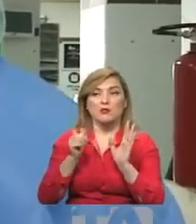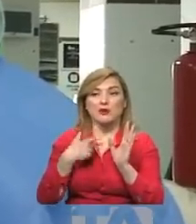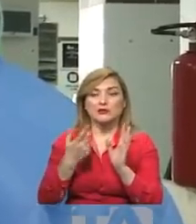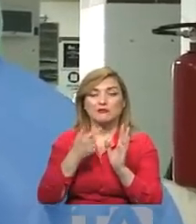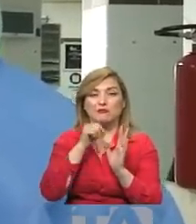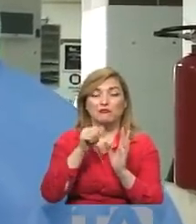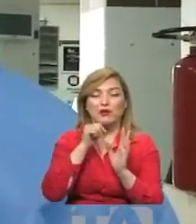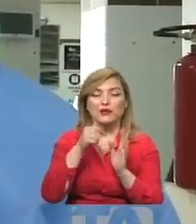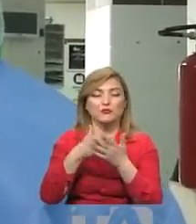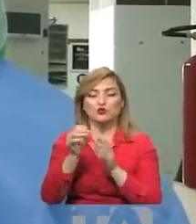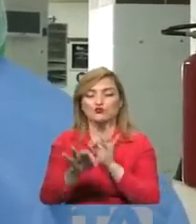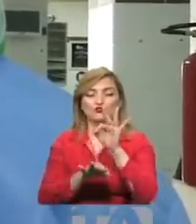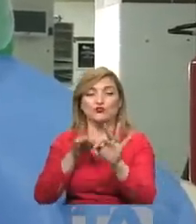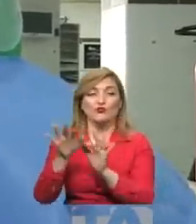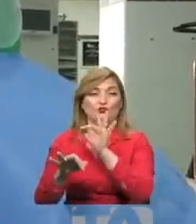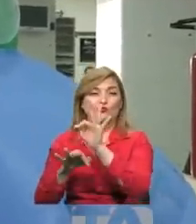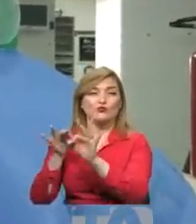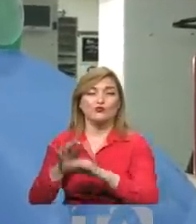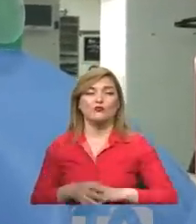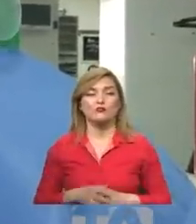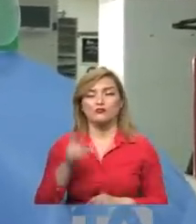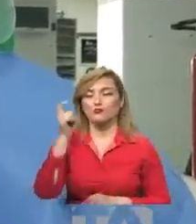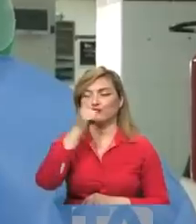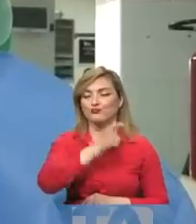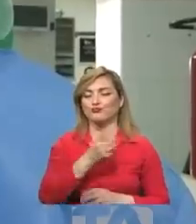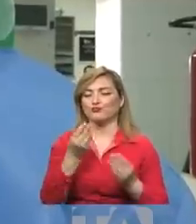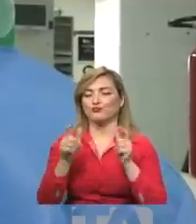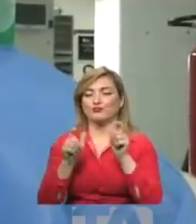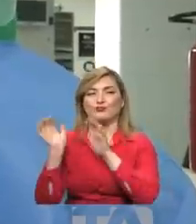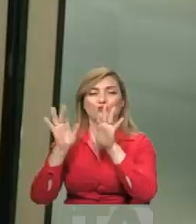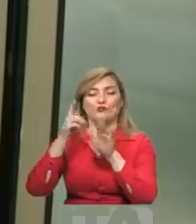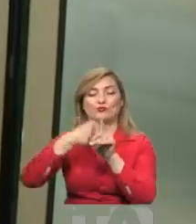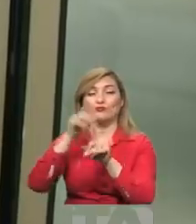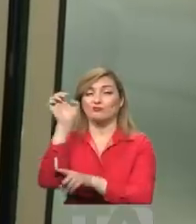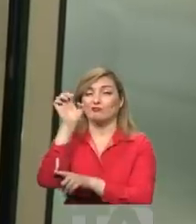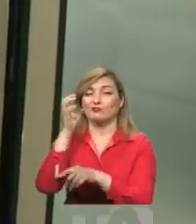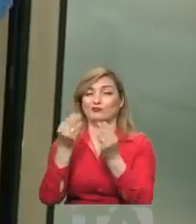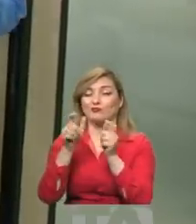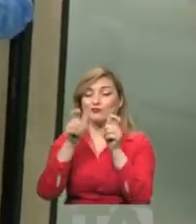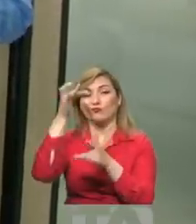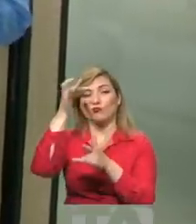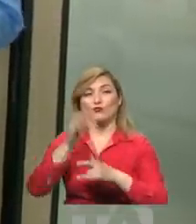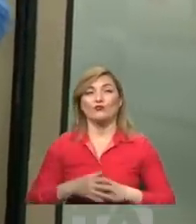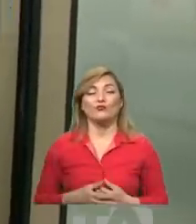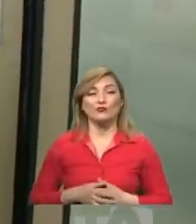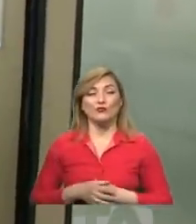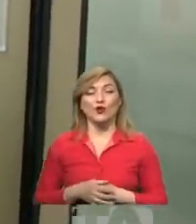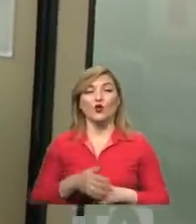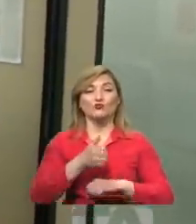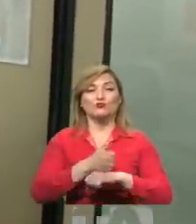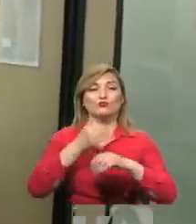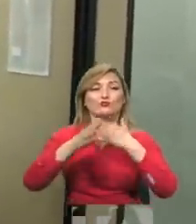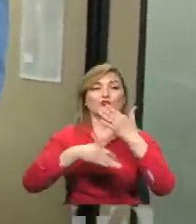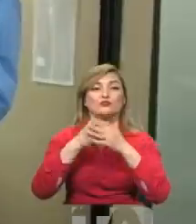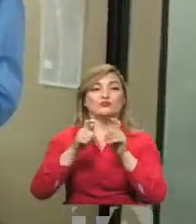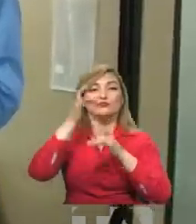tenido bastante dificultad para manejar esta gran oleada que se vino en el mes de enero. Las autoridades además, para poder atender a todos